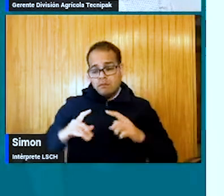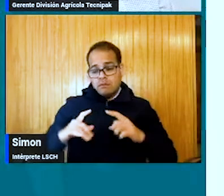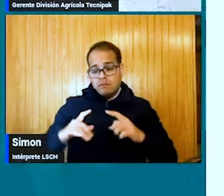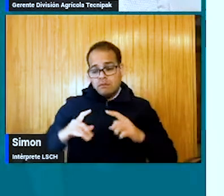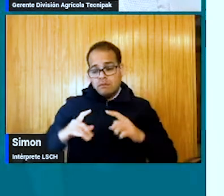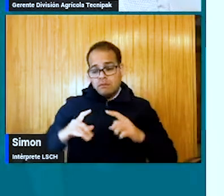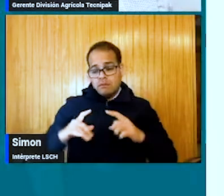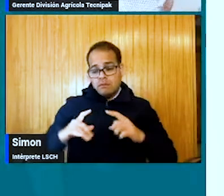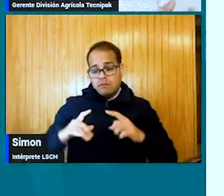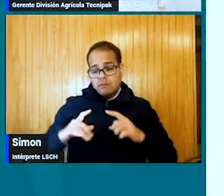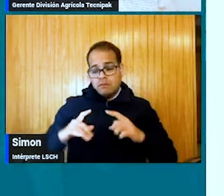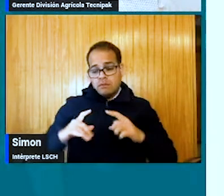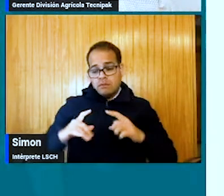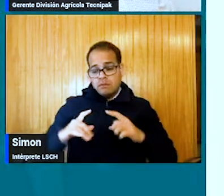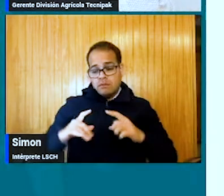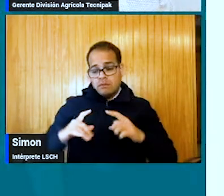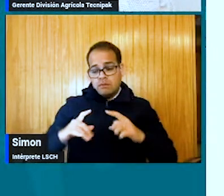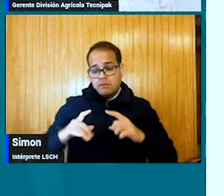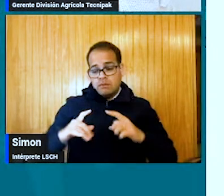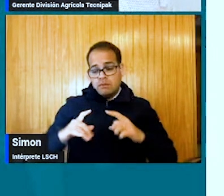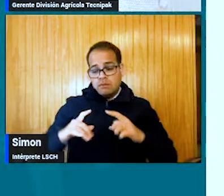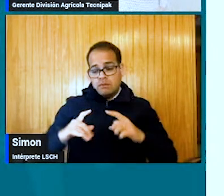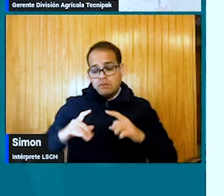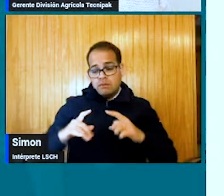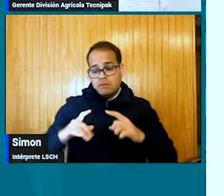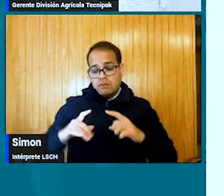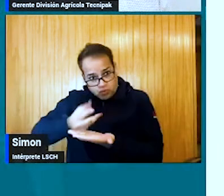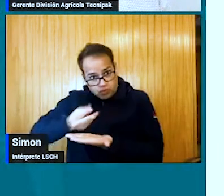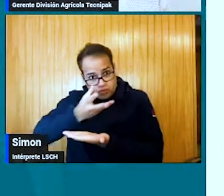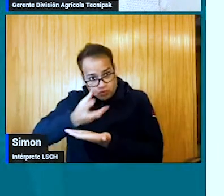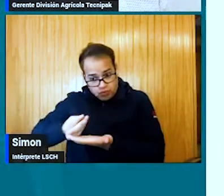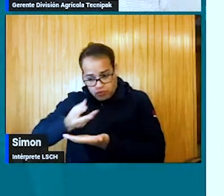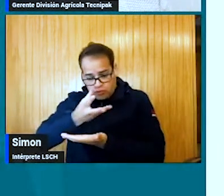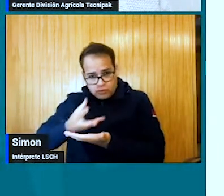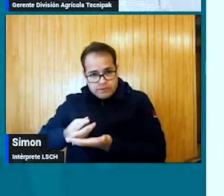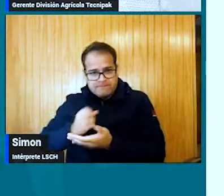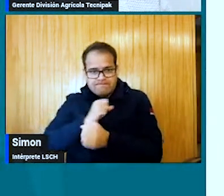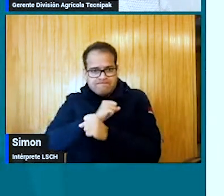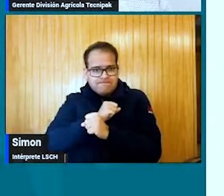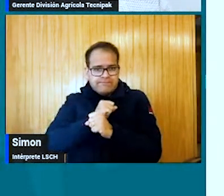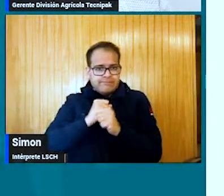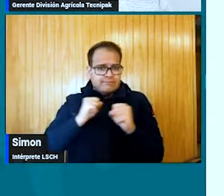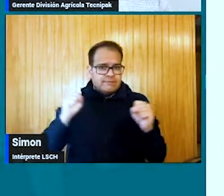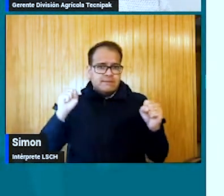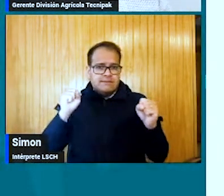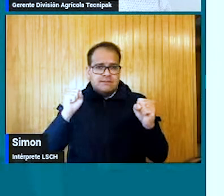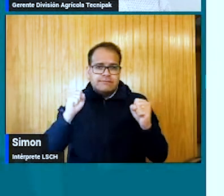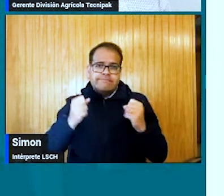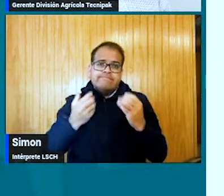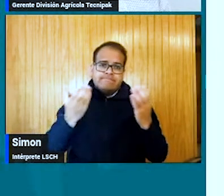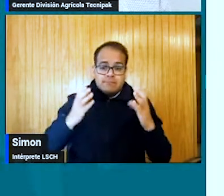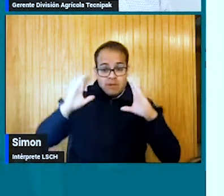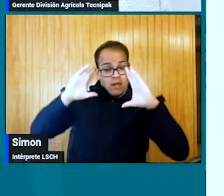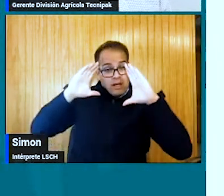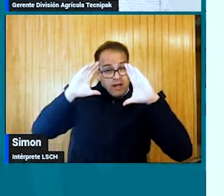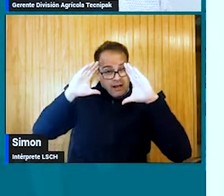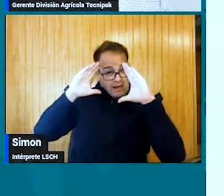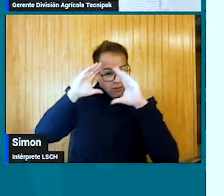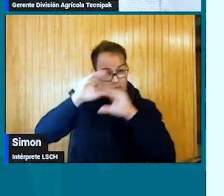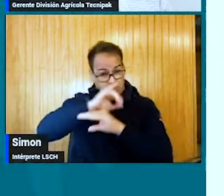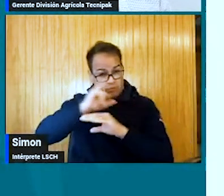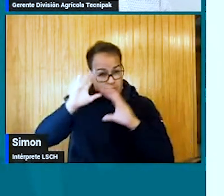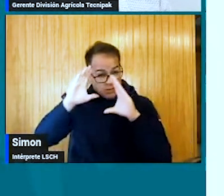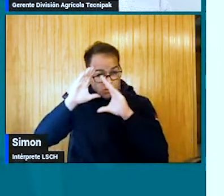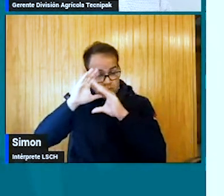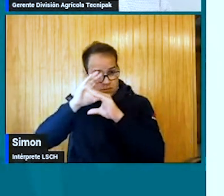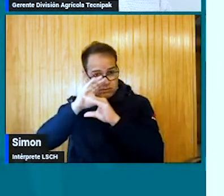el calor entregado durante el día. Y eso, en la noche, este calor se pierde y nos